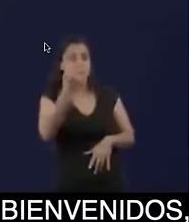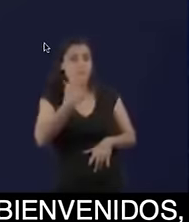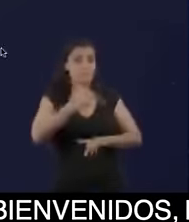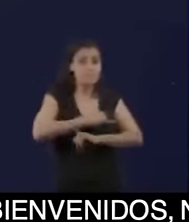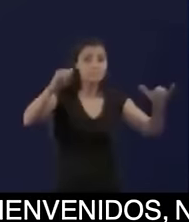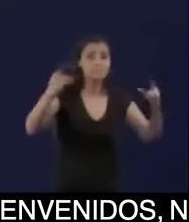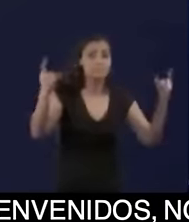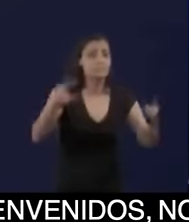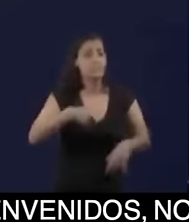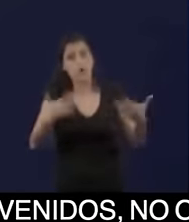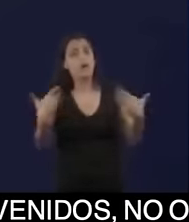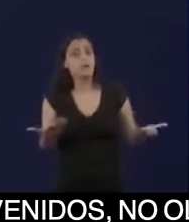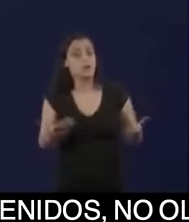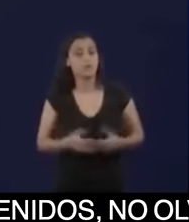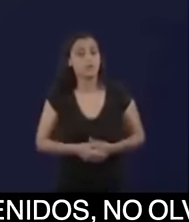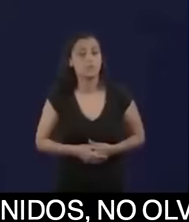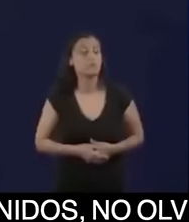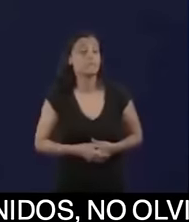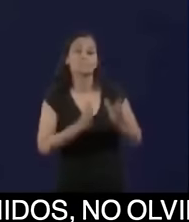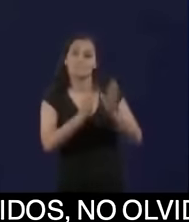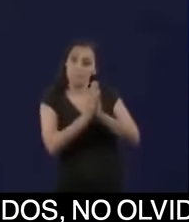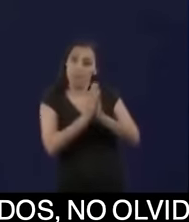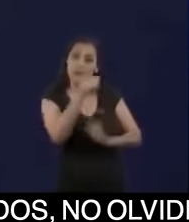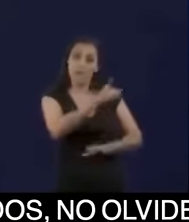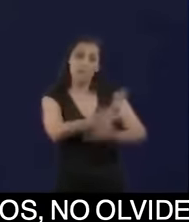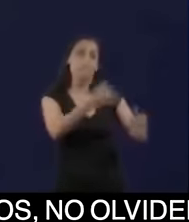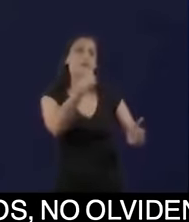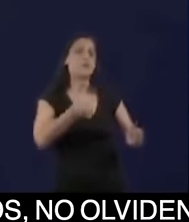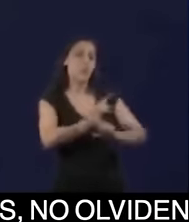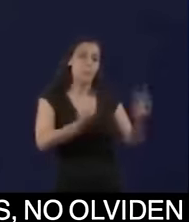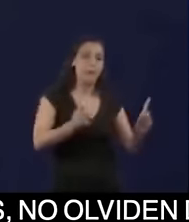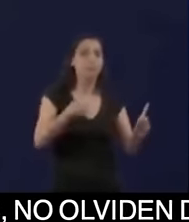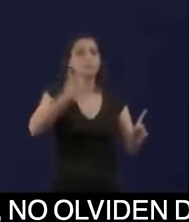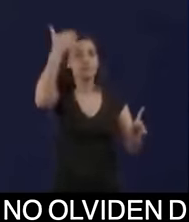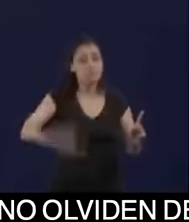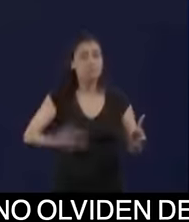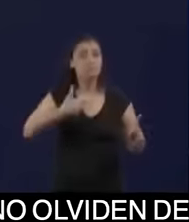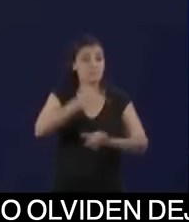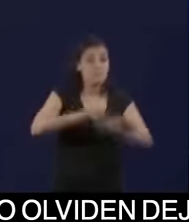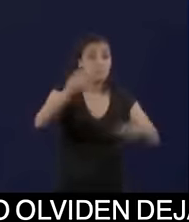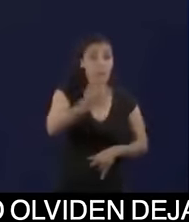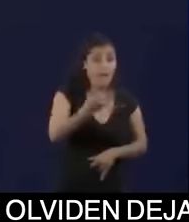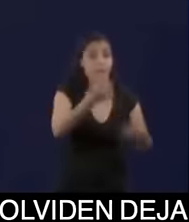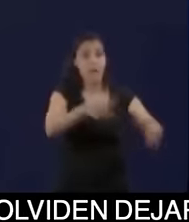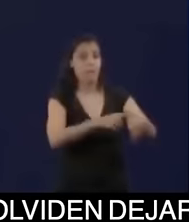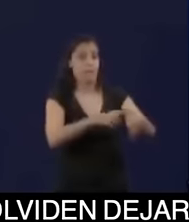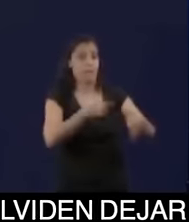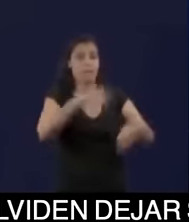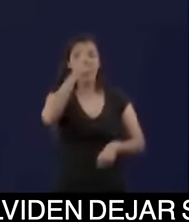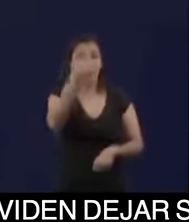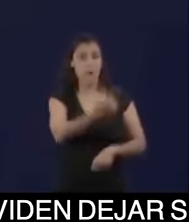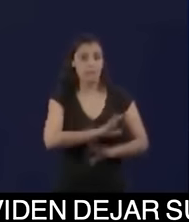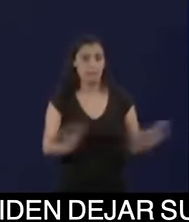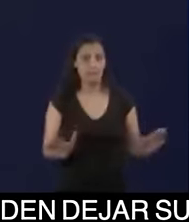eh Por lo tanto evit preguntarme si te voy a mentir porque perdés tu tiempo porque yo no te voy a mentir